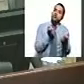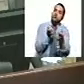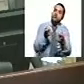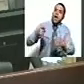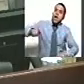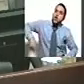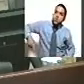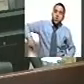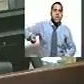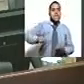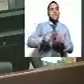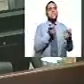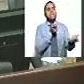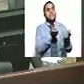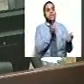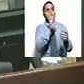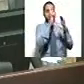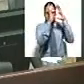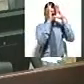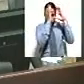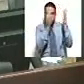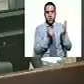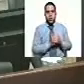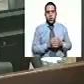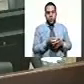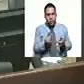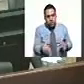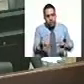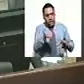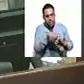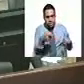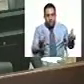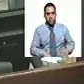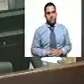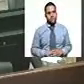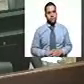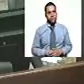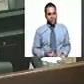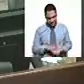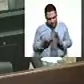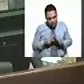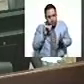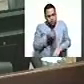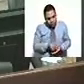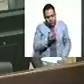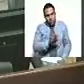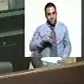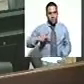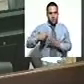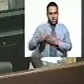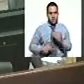centro de desarrollo infantil. Y menciono esas cuatro cosas porque es que ese es el valor agregado de este proyecto.